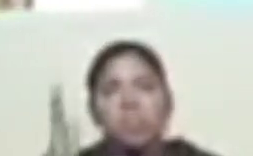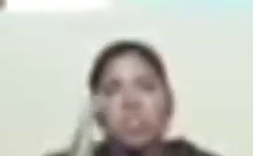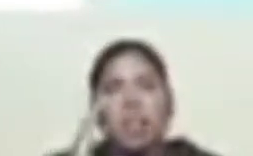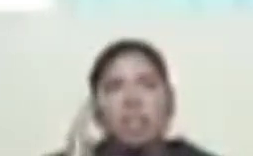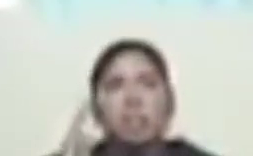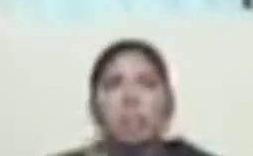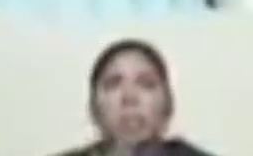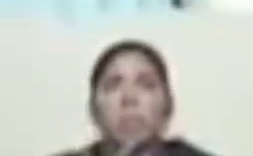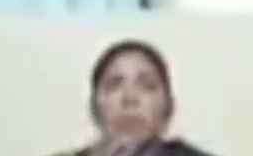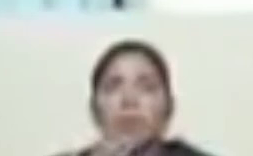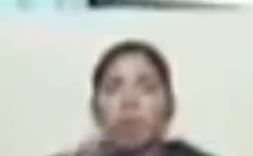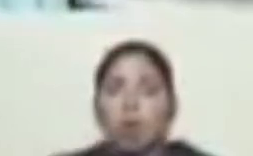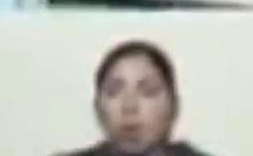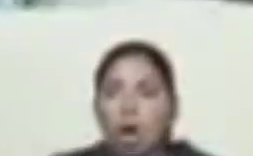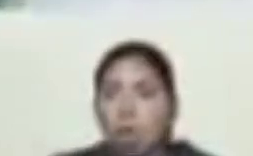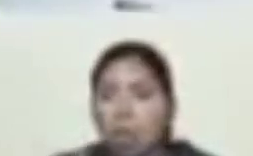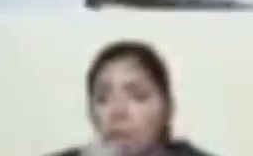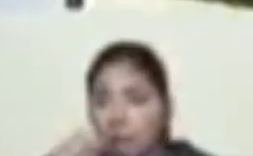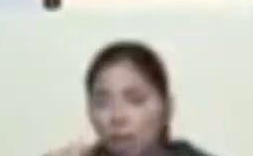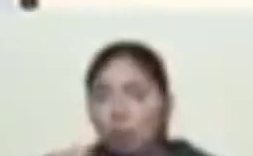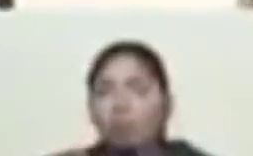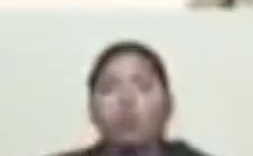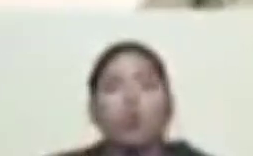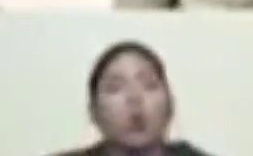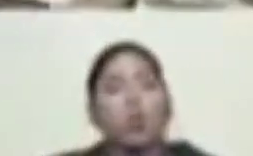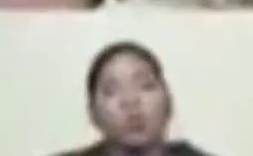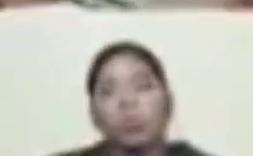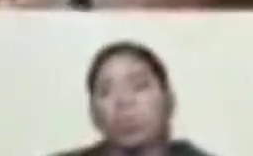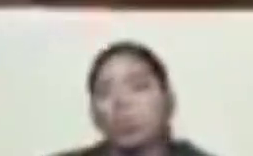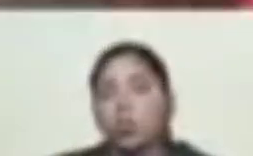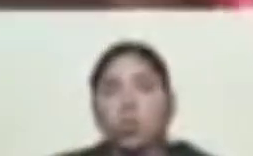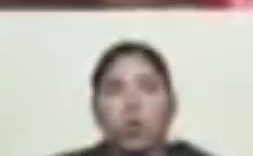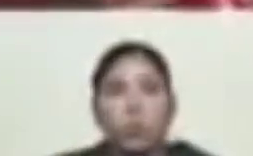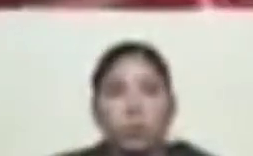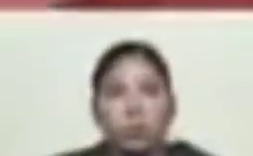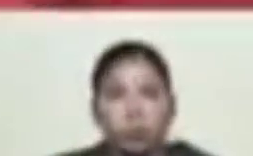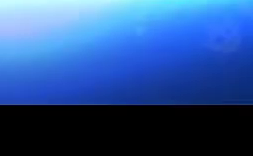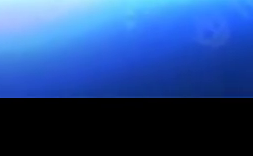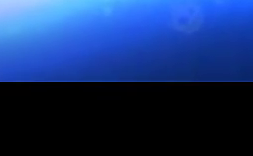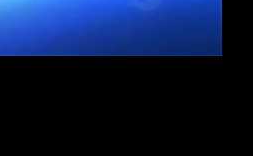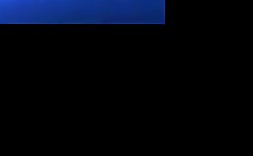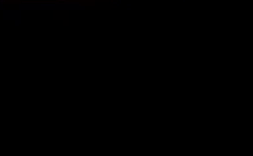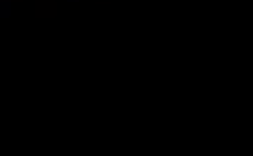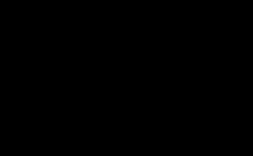al país colombiano con el fin de fortalecer las capacidades operacionales del ejército del país colombiano.